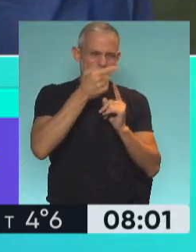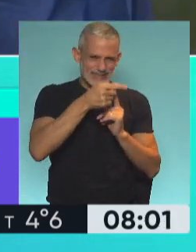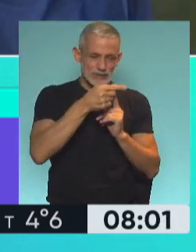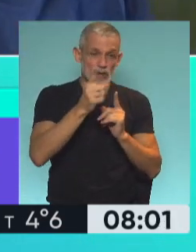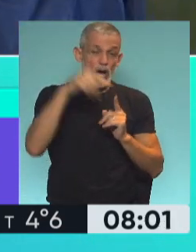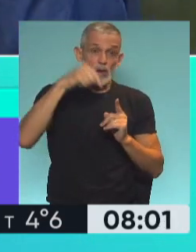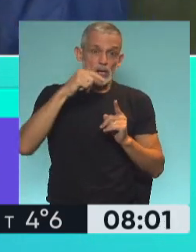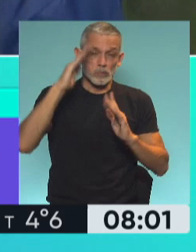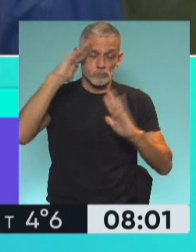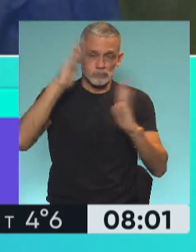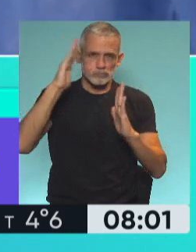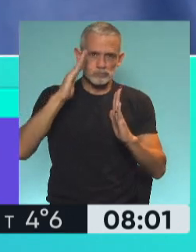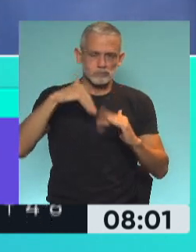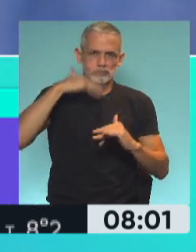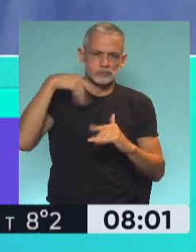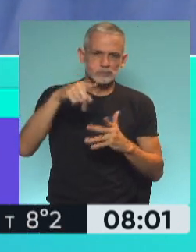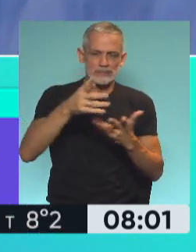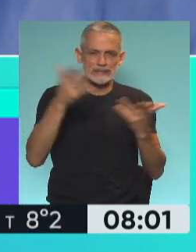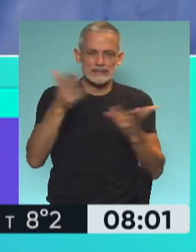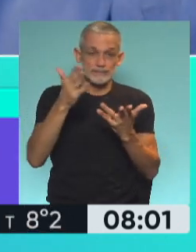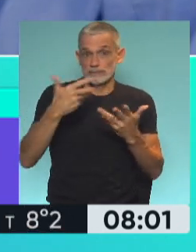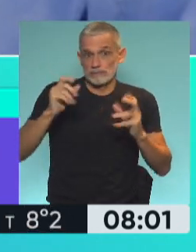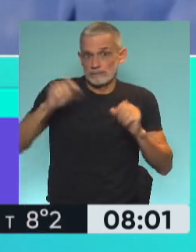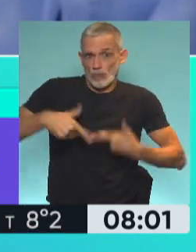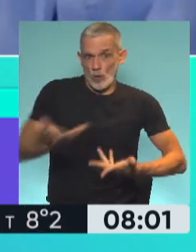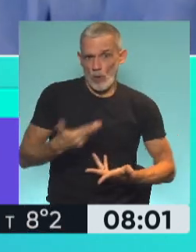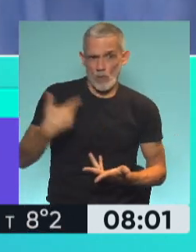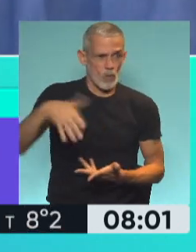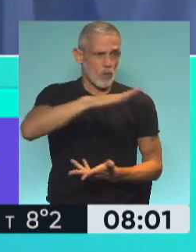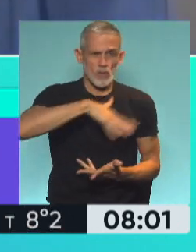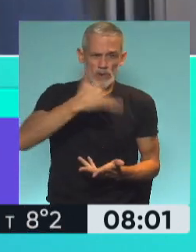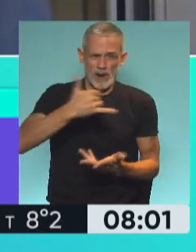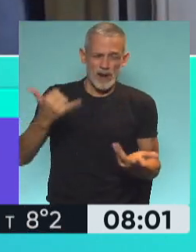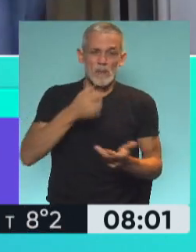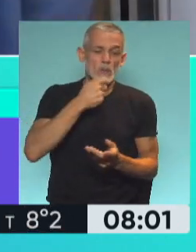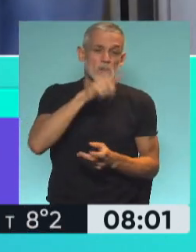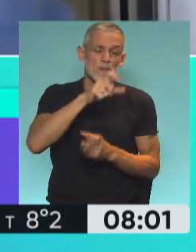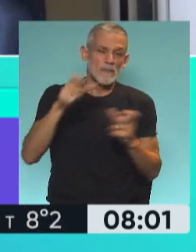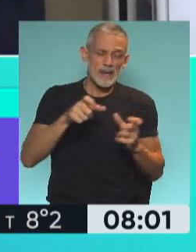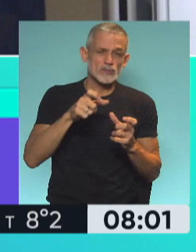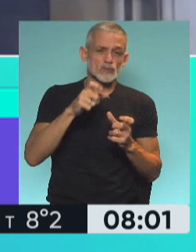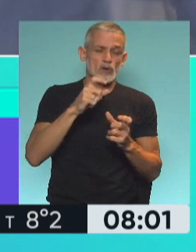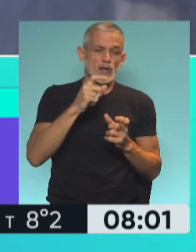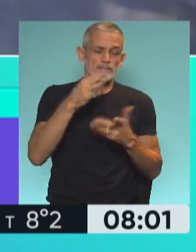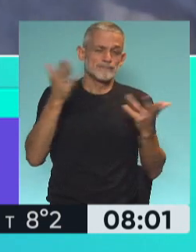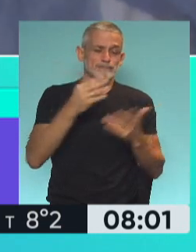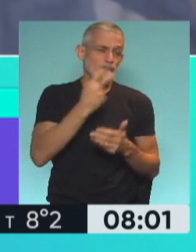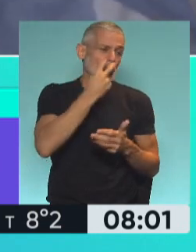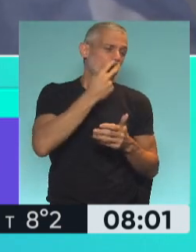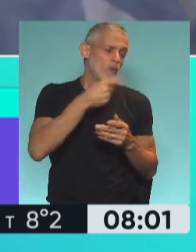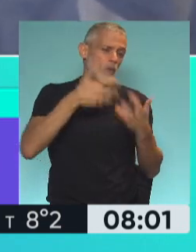la saturación que tenemos, se ha transformado en algo común. Es decir, que si los pacientes se intubaban y se